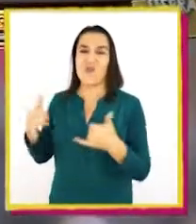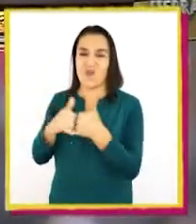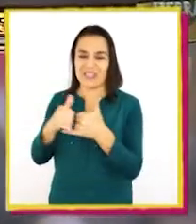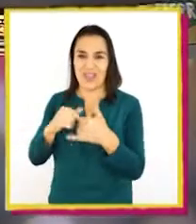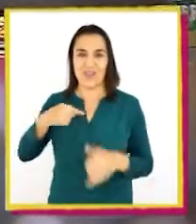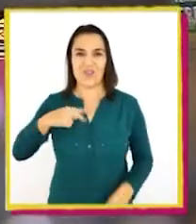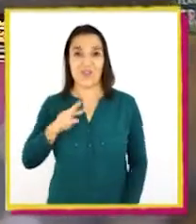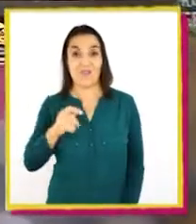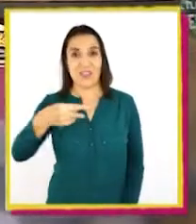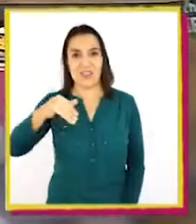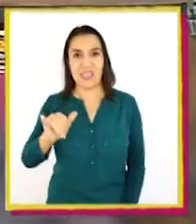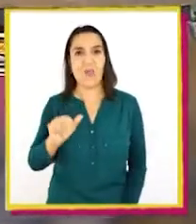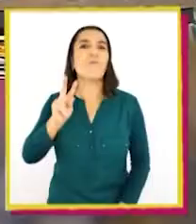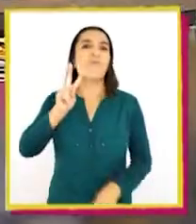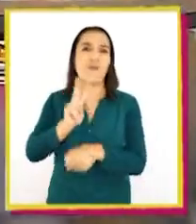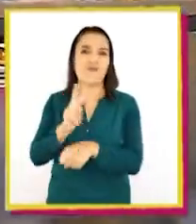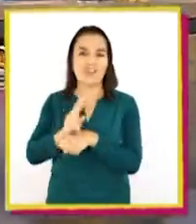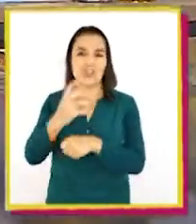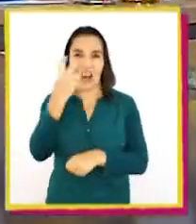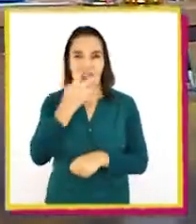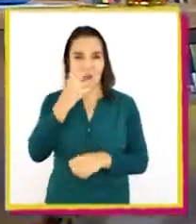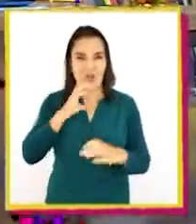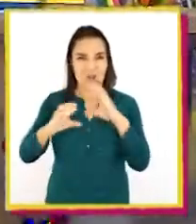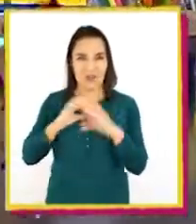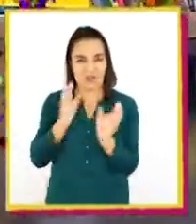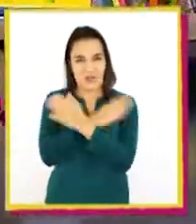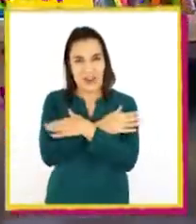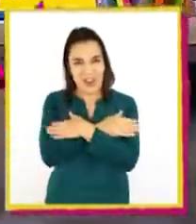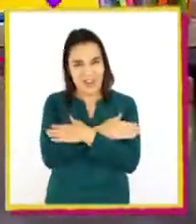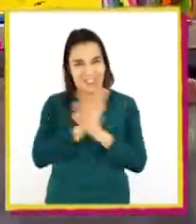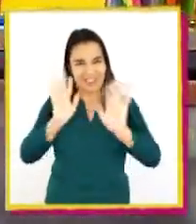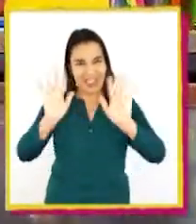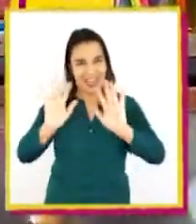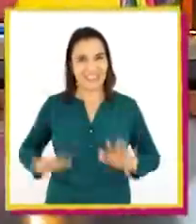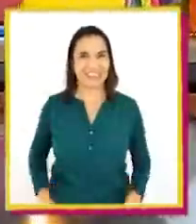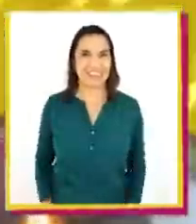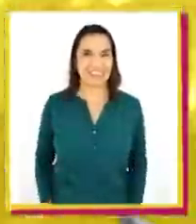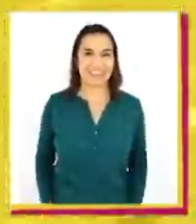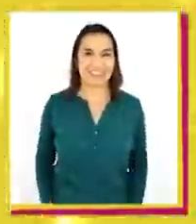Vicky, su profesora de lenguaje y comunicación. ¡Les mando un abrazo grande! ¡Chao!